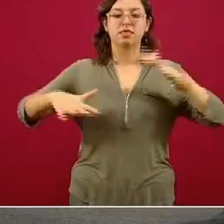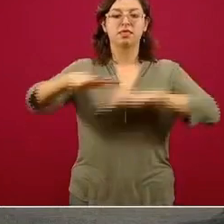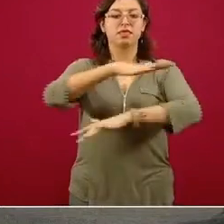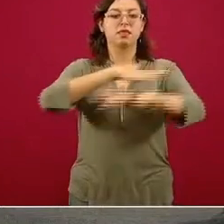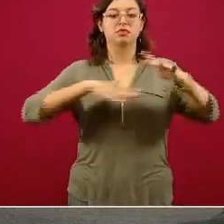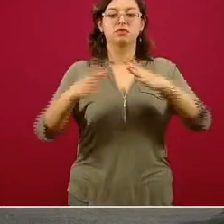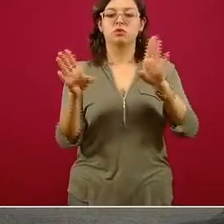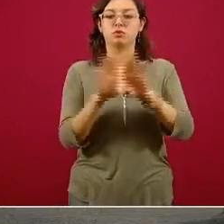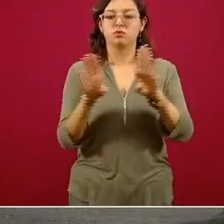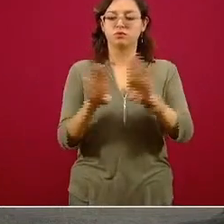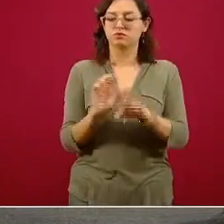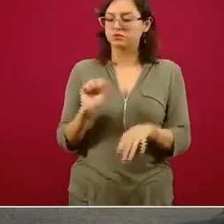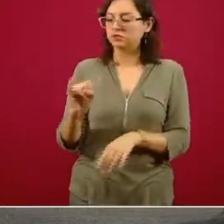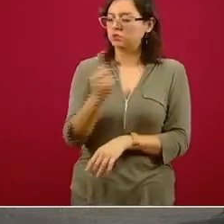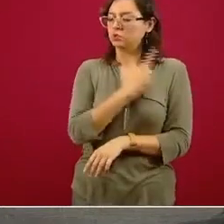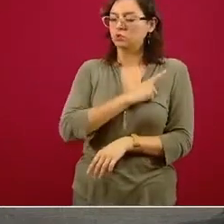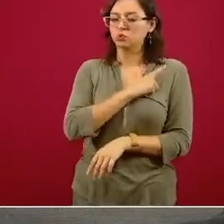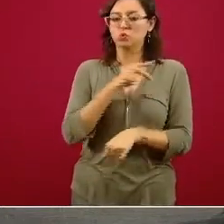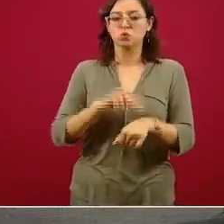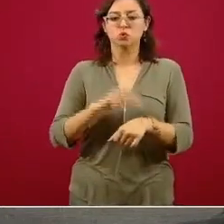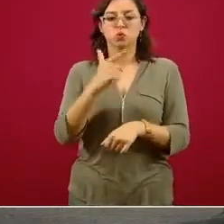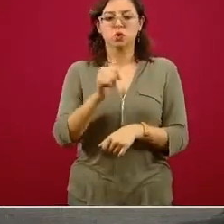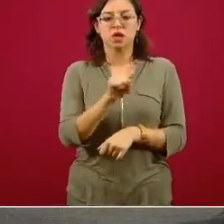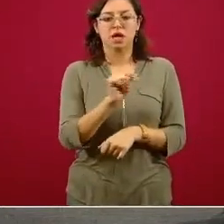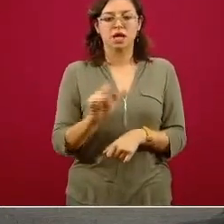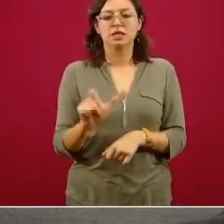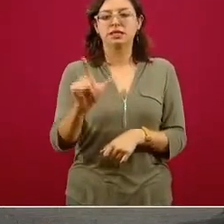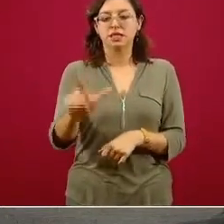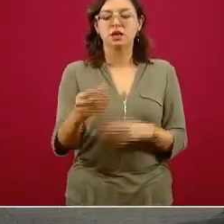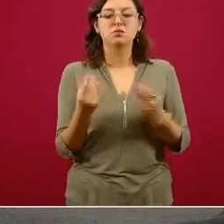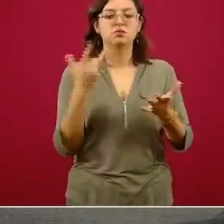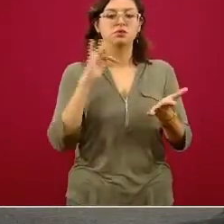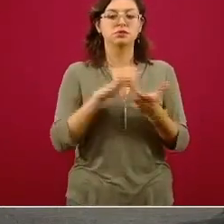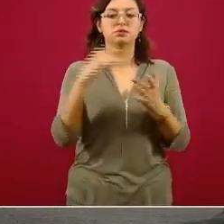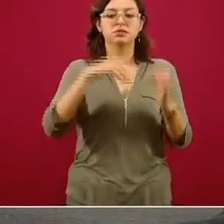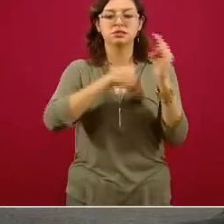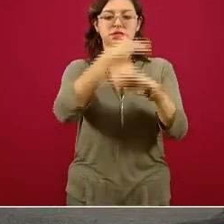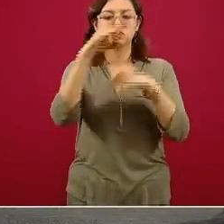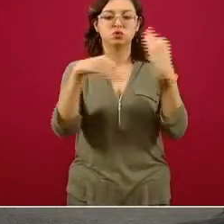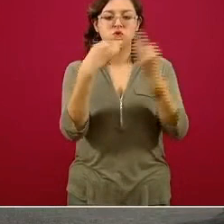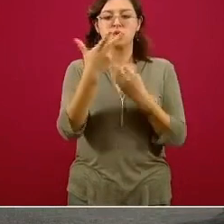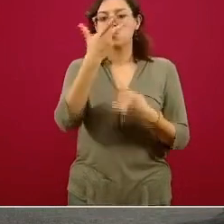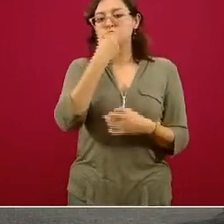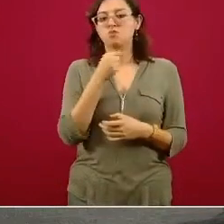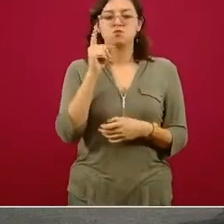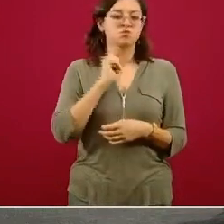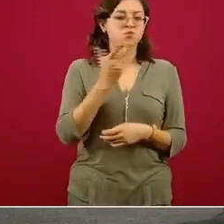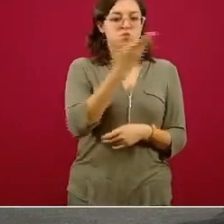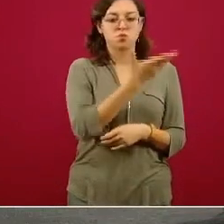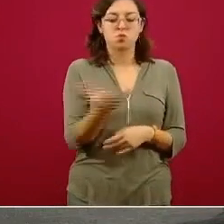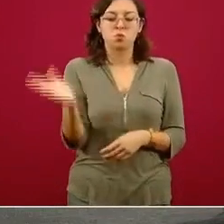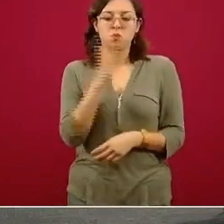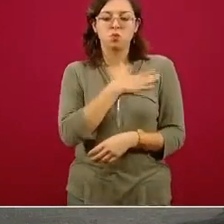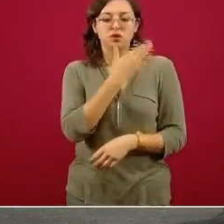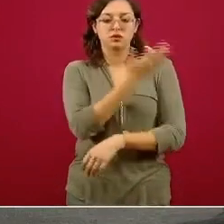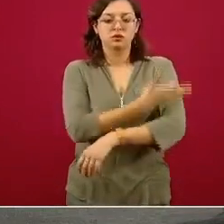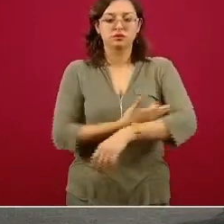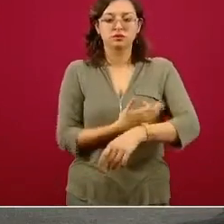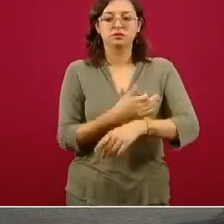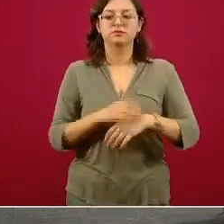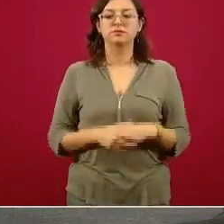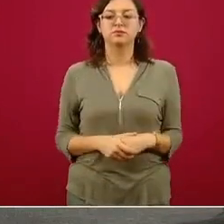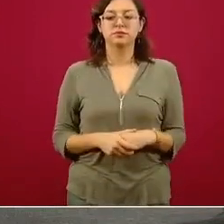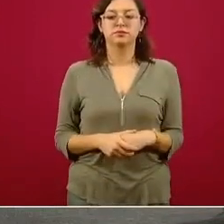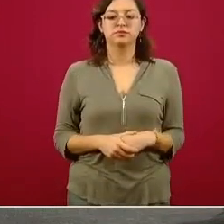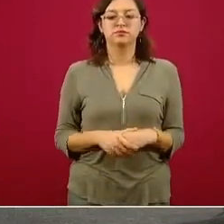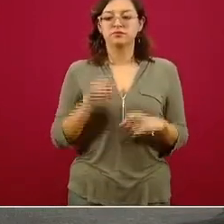doctor López-Gatell. Muchas gracias a todas y todos por estar aquí. Buenas tardes a todas las